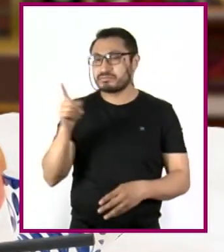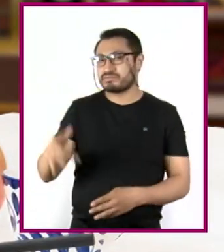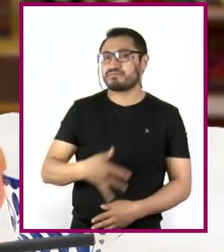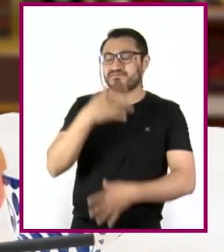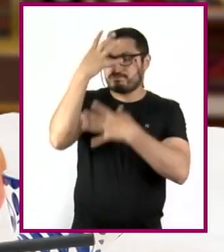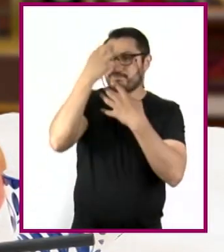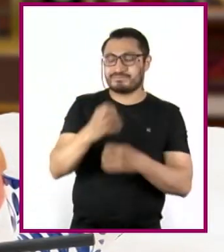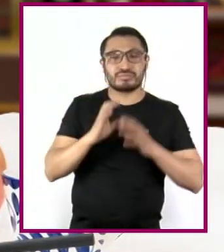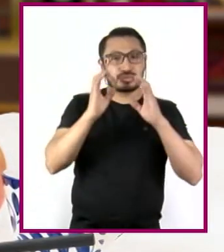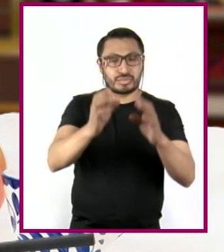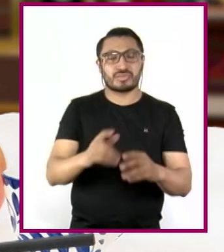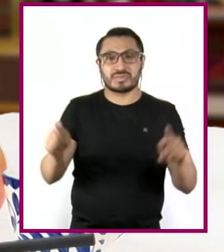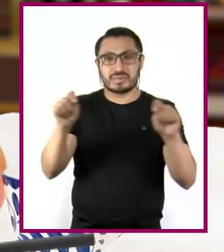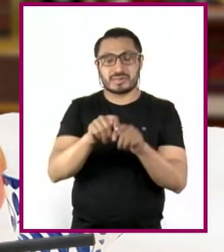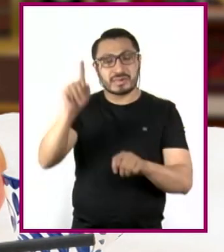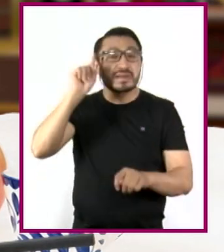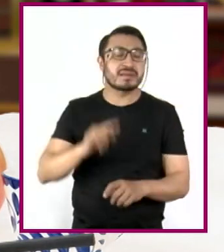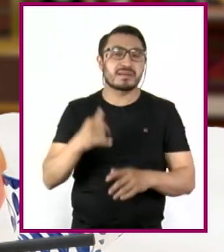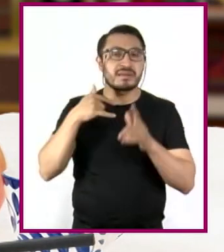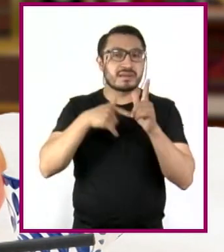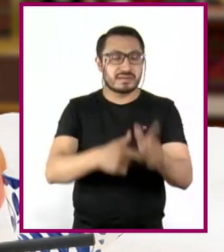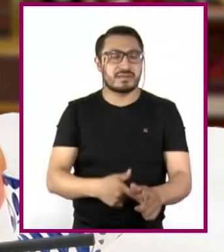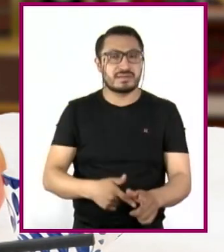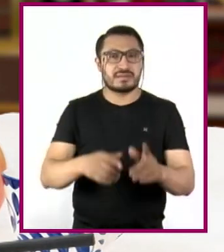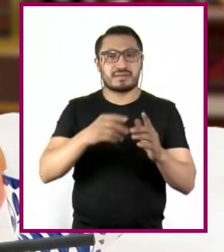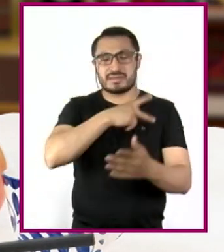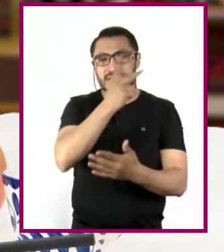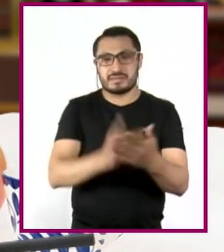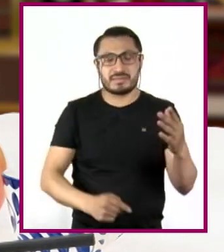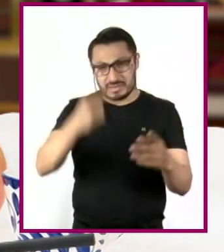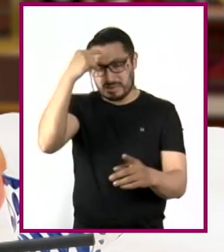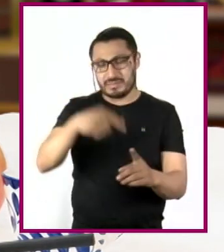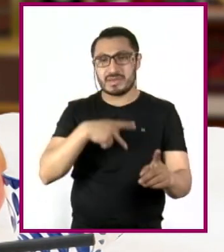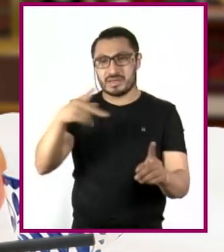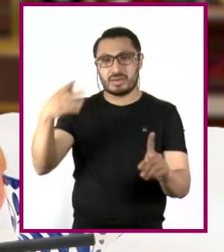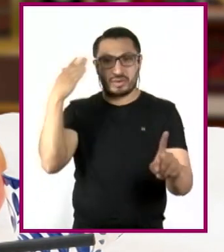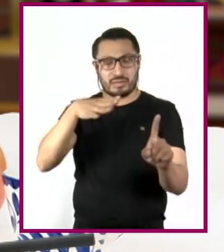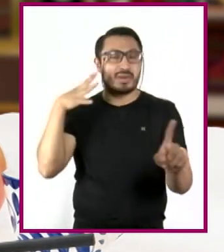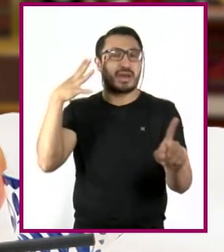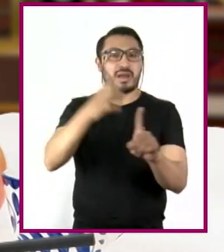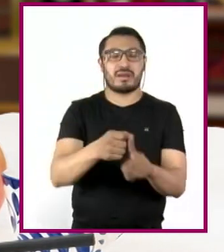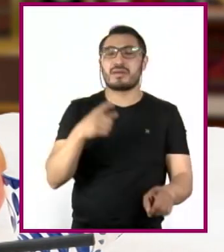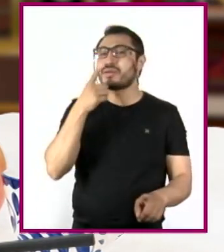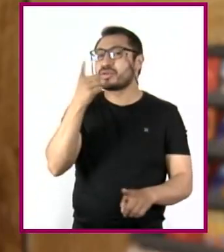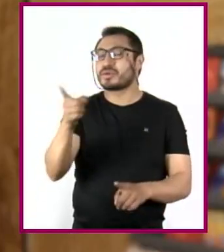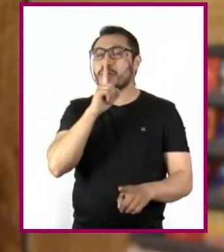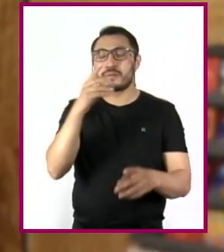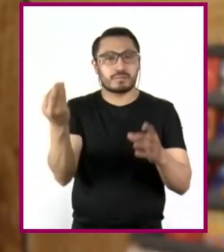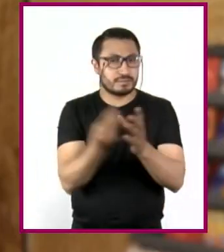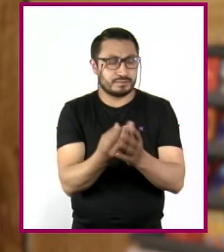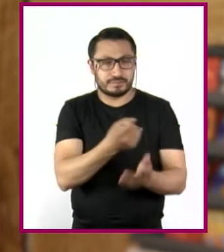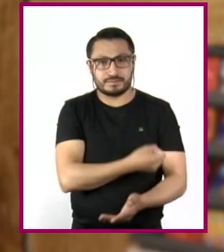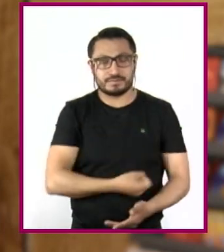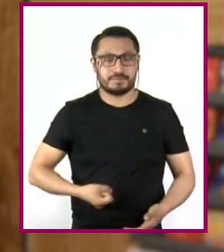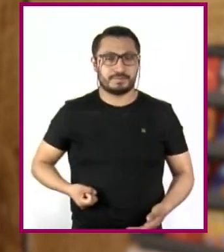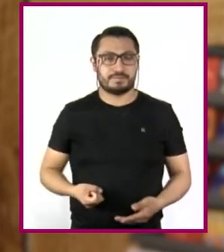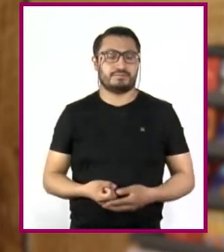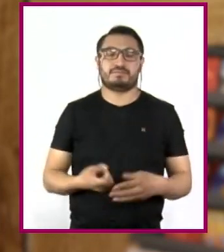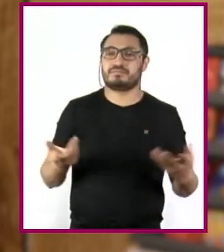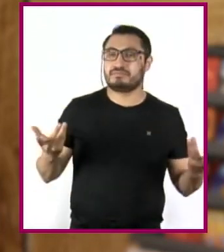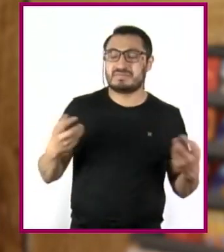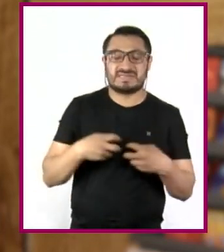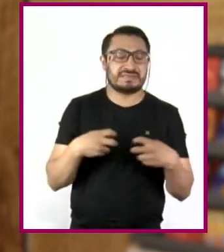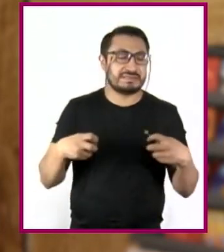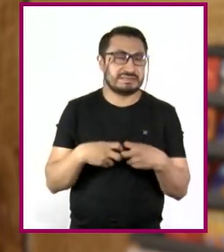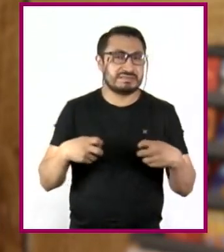que cuidará a la tía Irma y que seguirá con tus planes para obtener eso que tanto quieres y que no le has dicho a nadie. Da ñáñaras